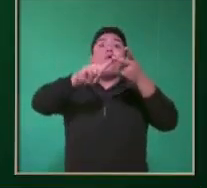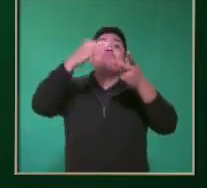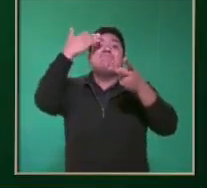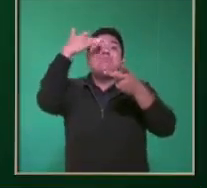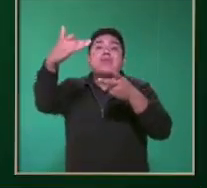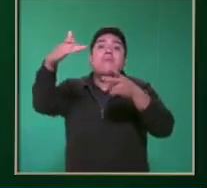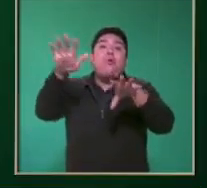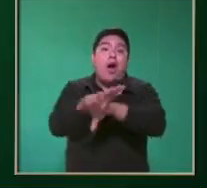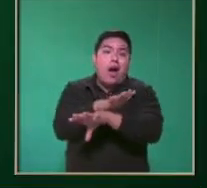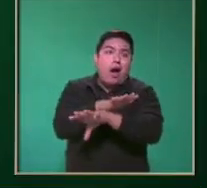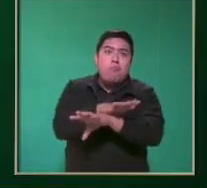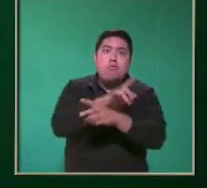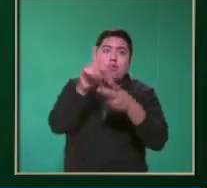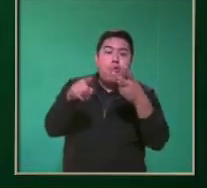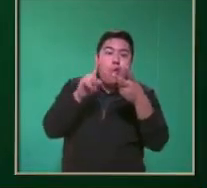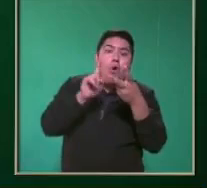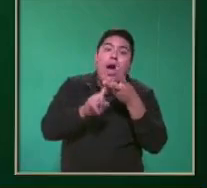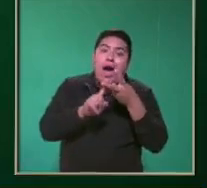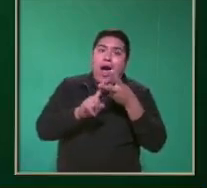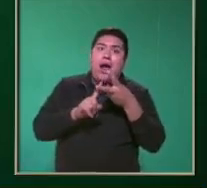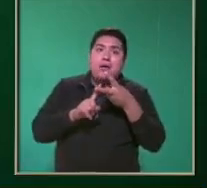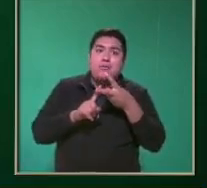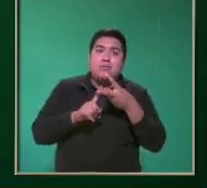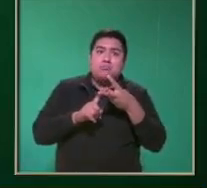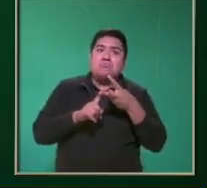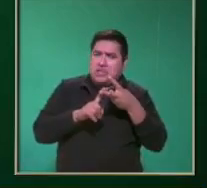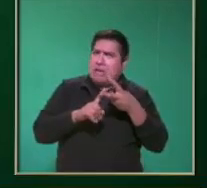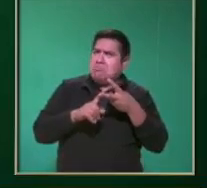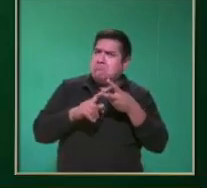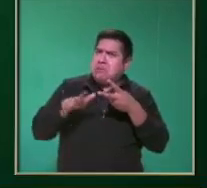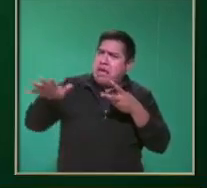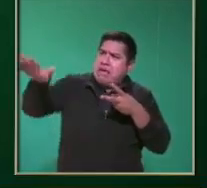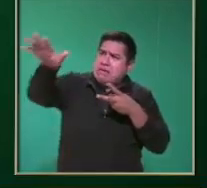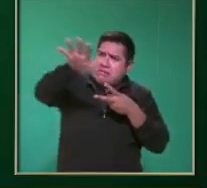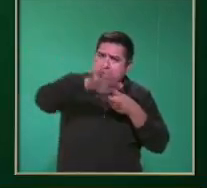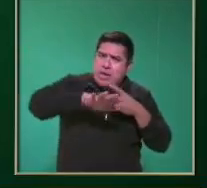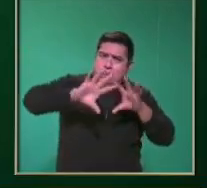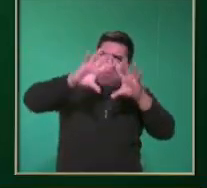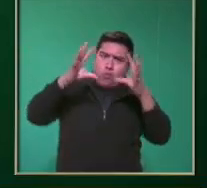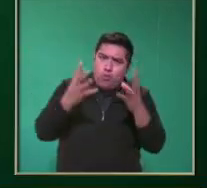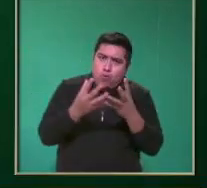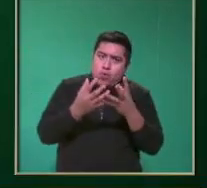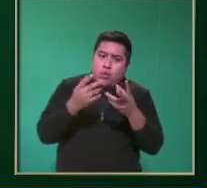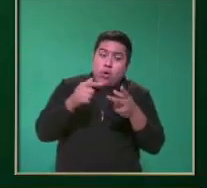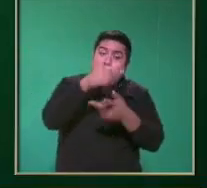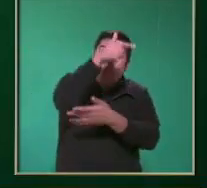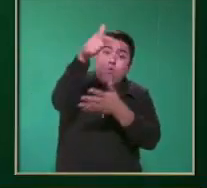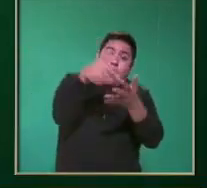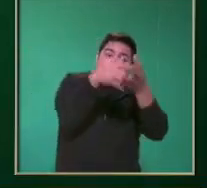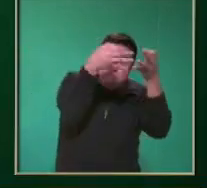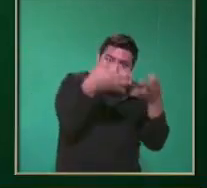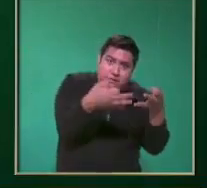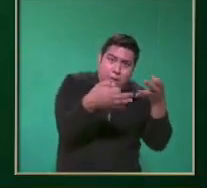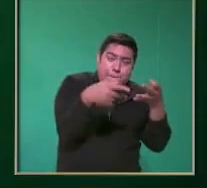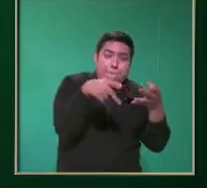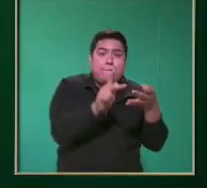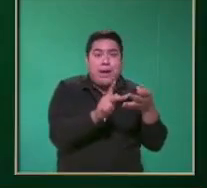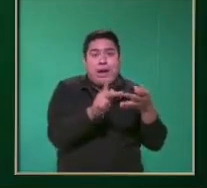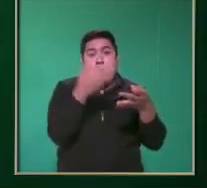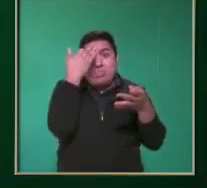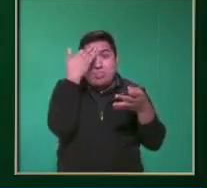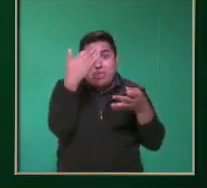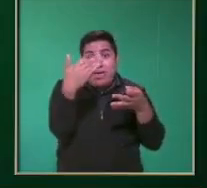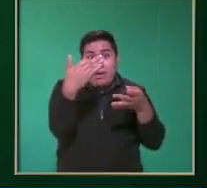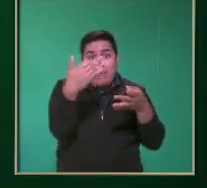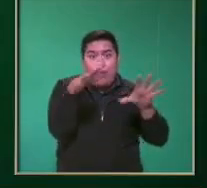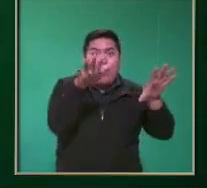tiempo son las condiciones que prevalecen en la atmósfera en un momento y lugar específico. El tiempo